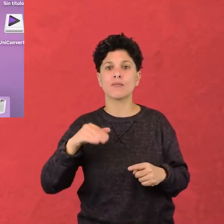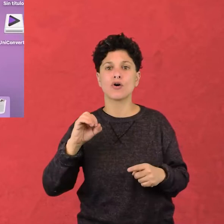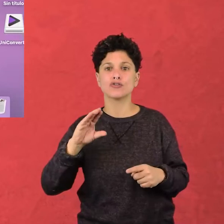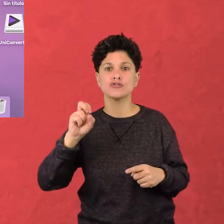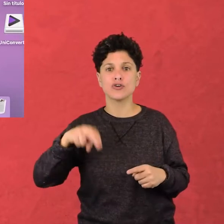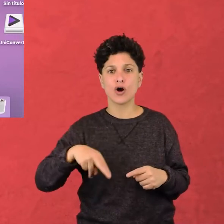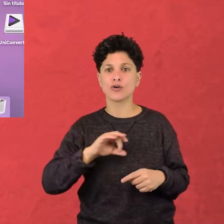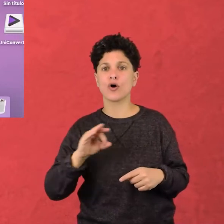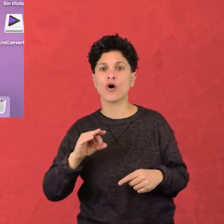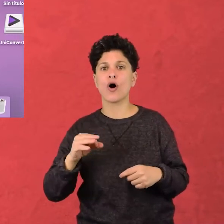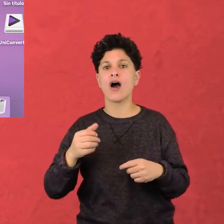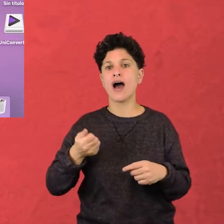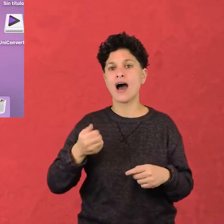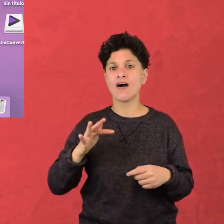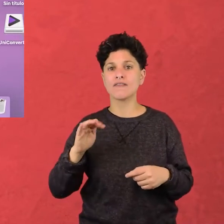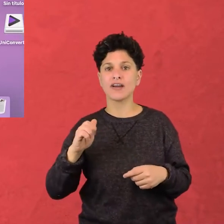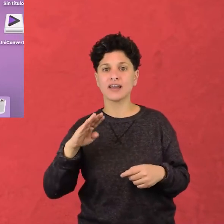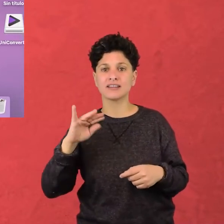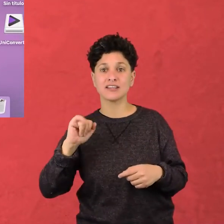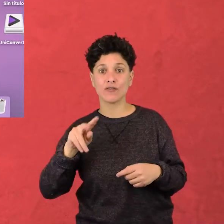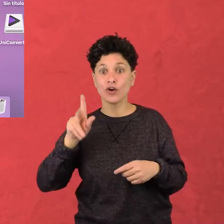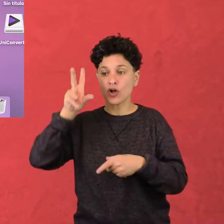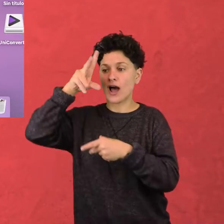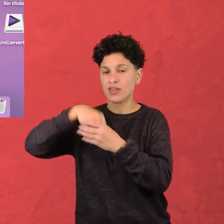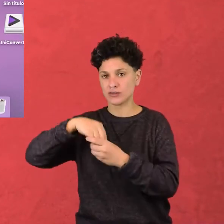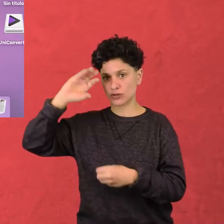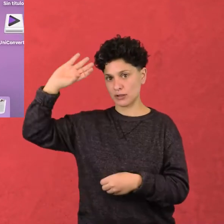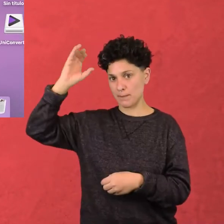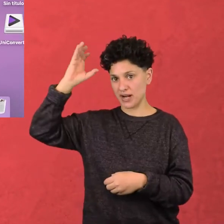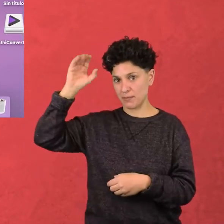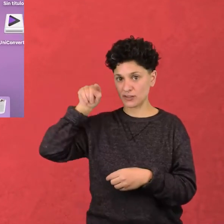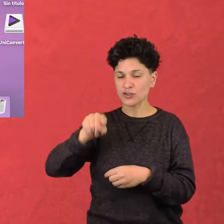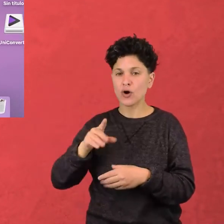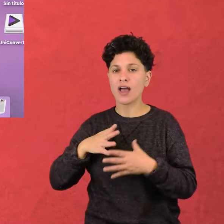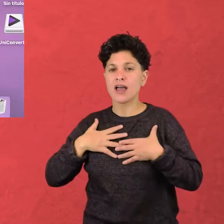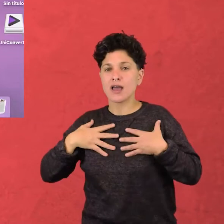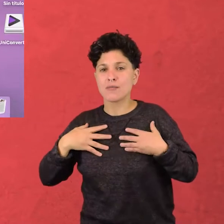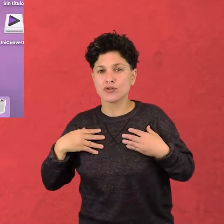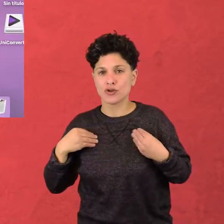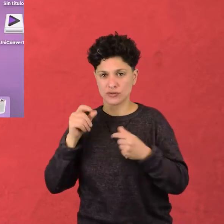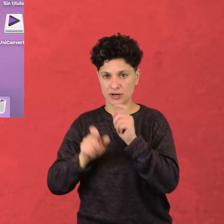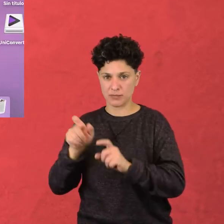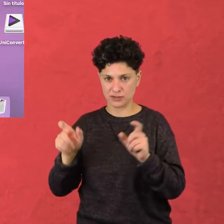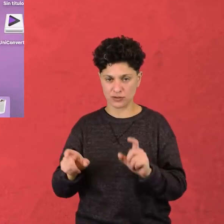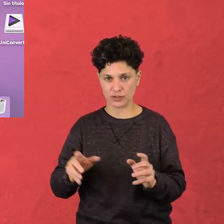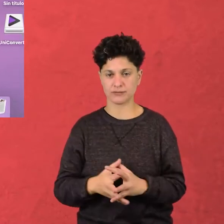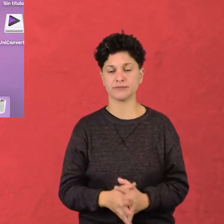están del lado del temperamento. El temperamento es la parte afectiva de las